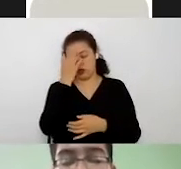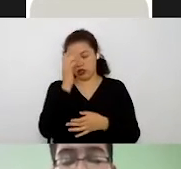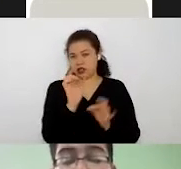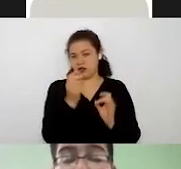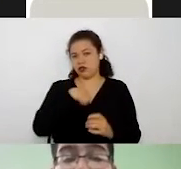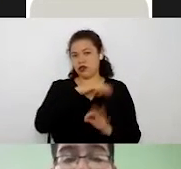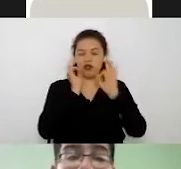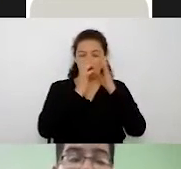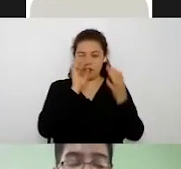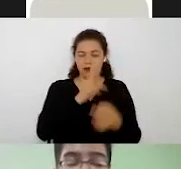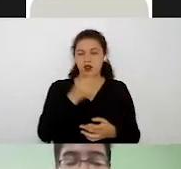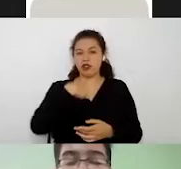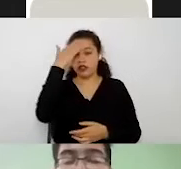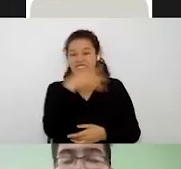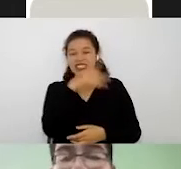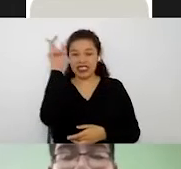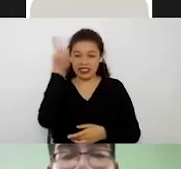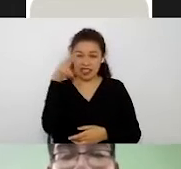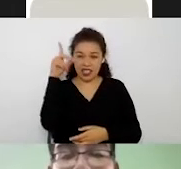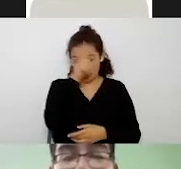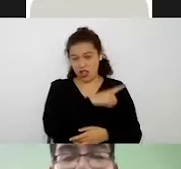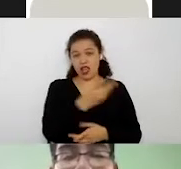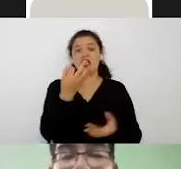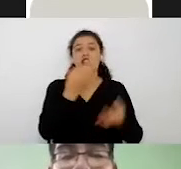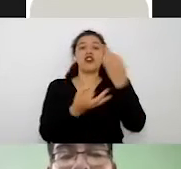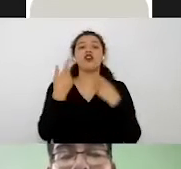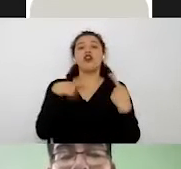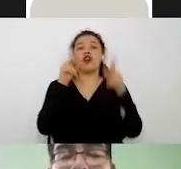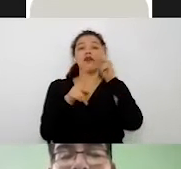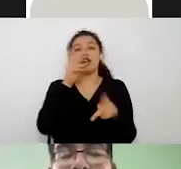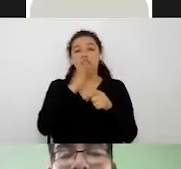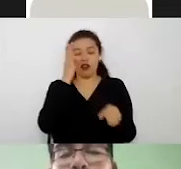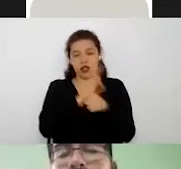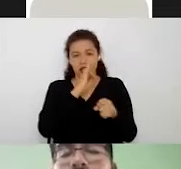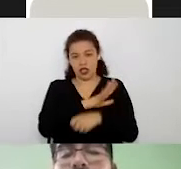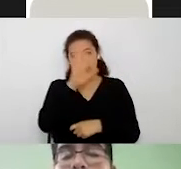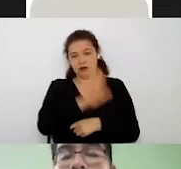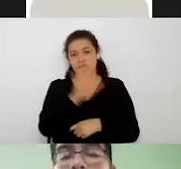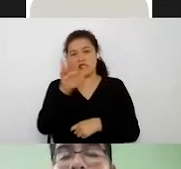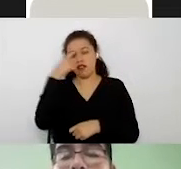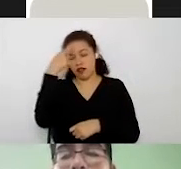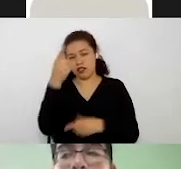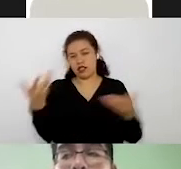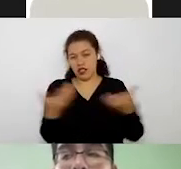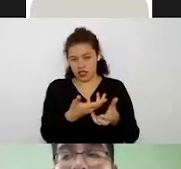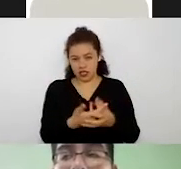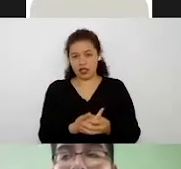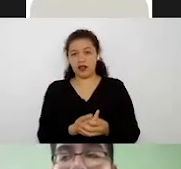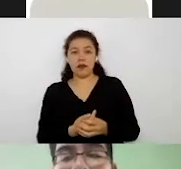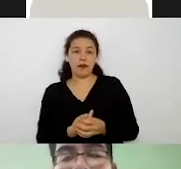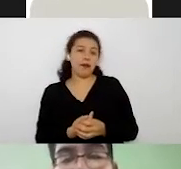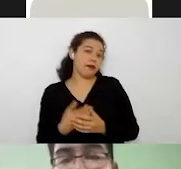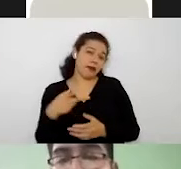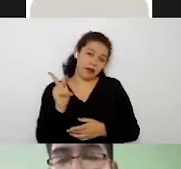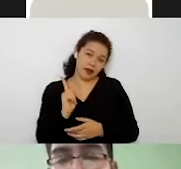que todo esto es muy complicado y que todo lo que podemos estar hablando y diciendo ahorita pareciera muy sencillo de realizar, pero